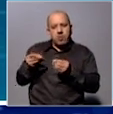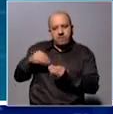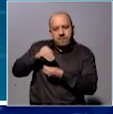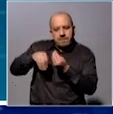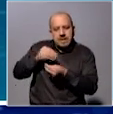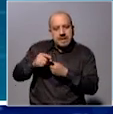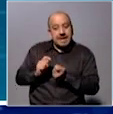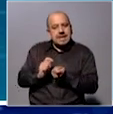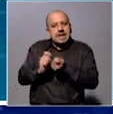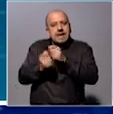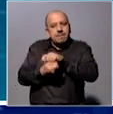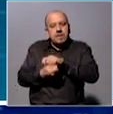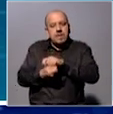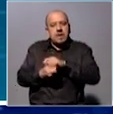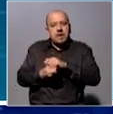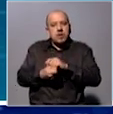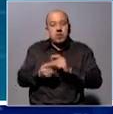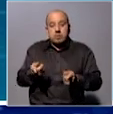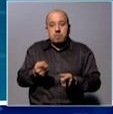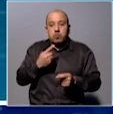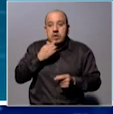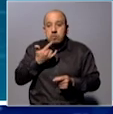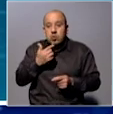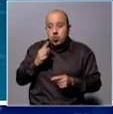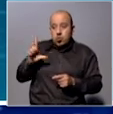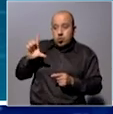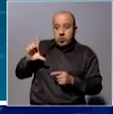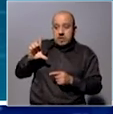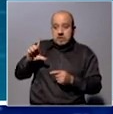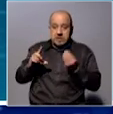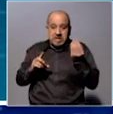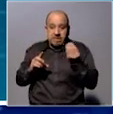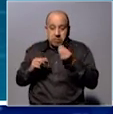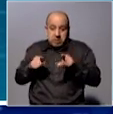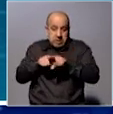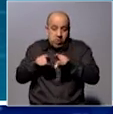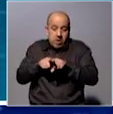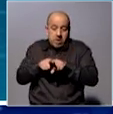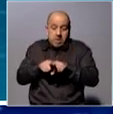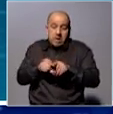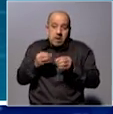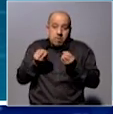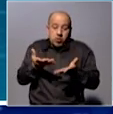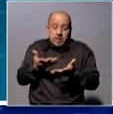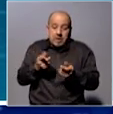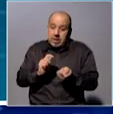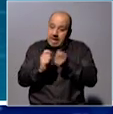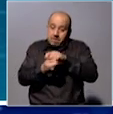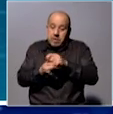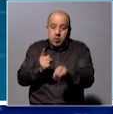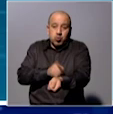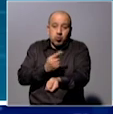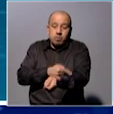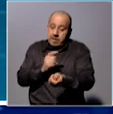de la familia, donde un lunes y un sábado, por ahí, uno no sabe qué día es, porque casi todo funciona